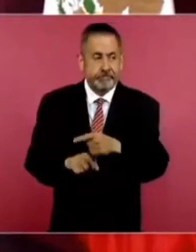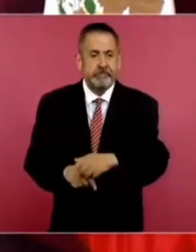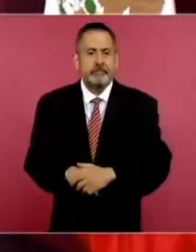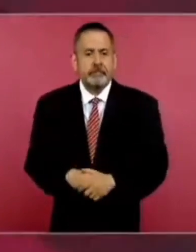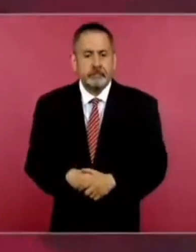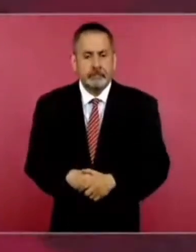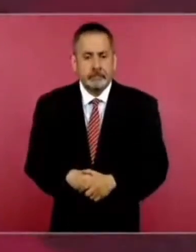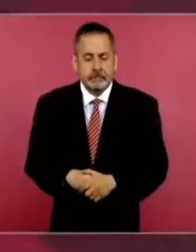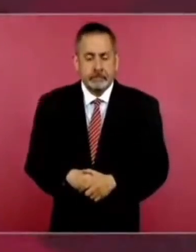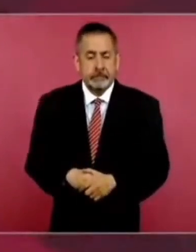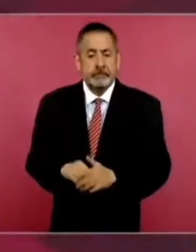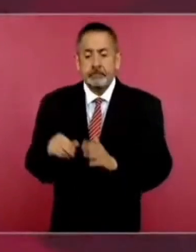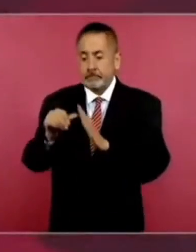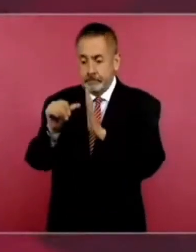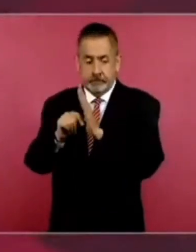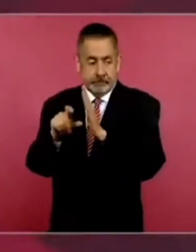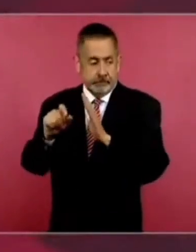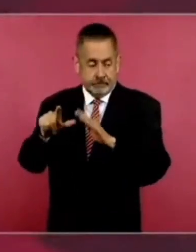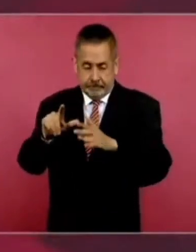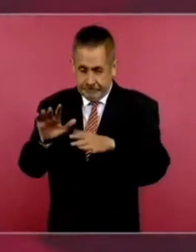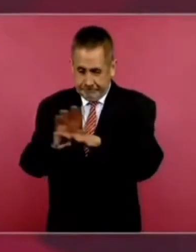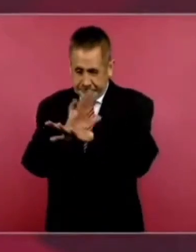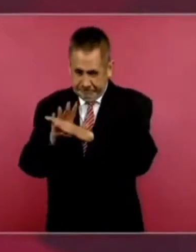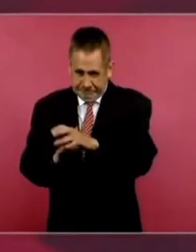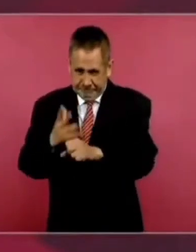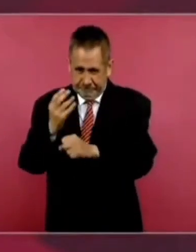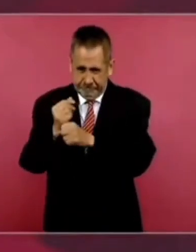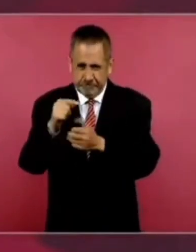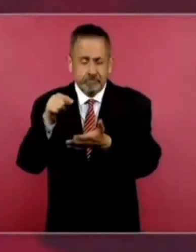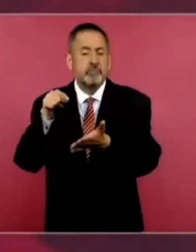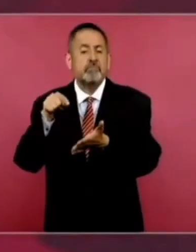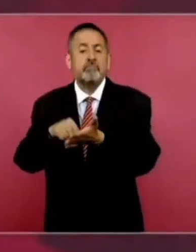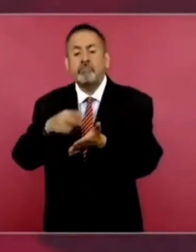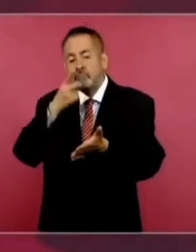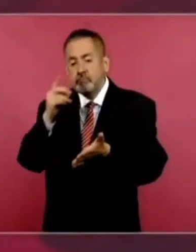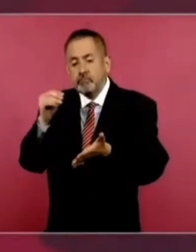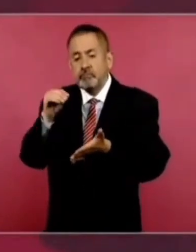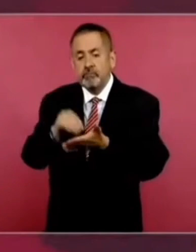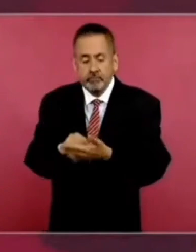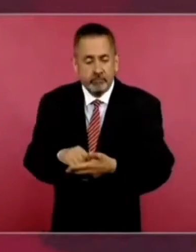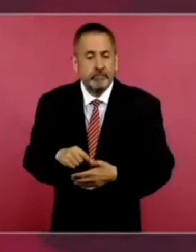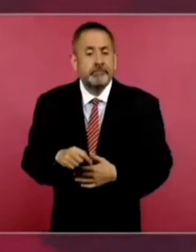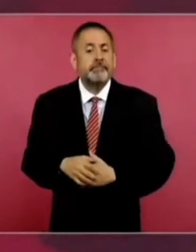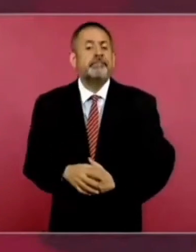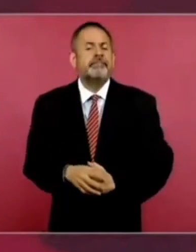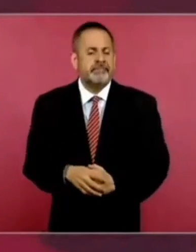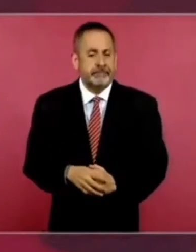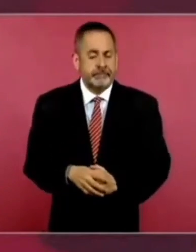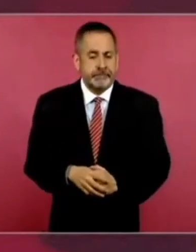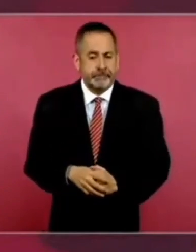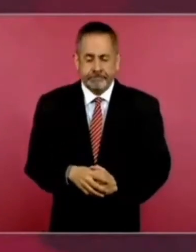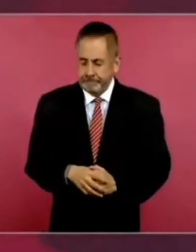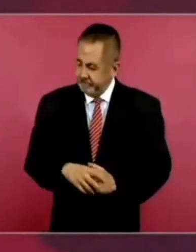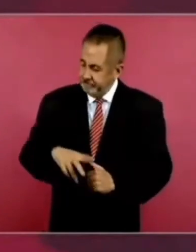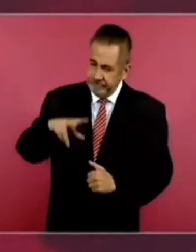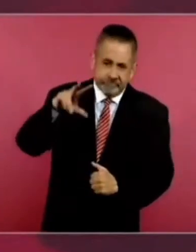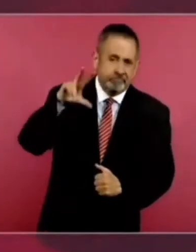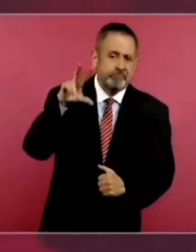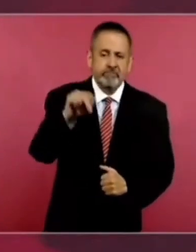Se modificó el 27 para establecer que no se